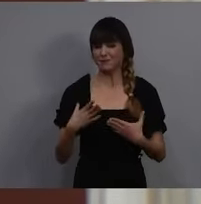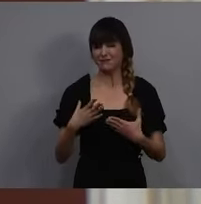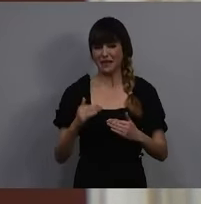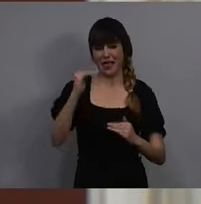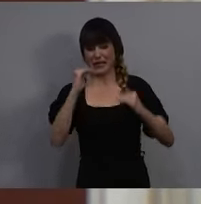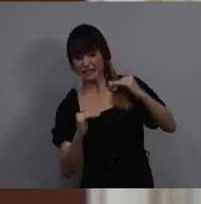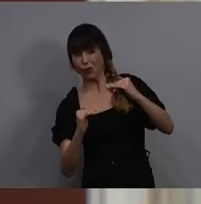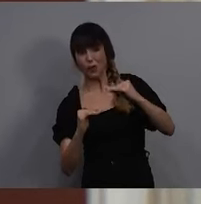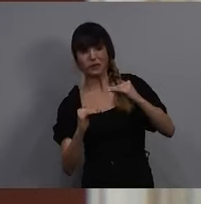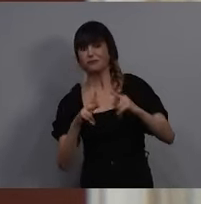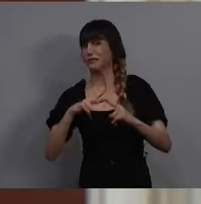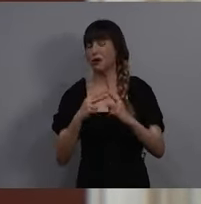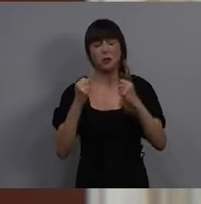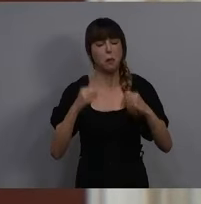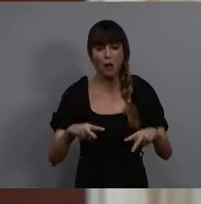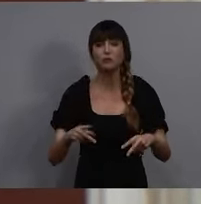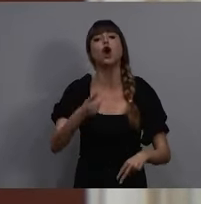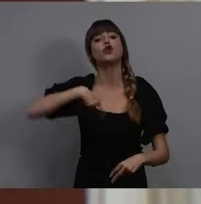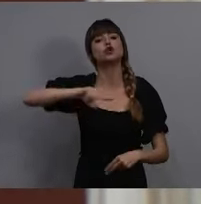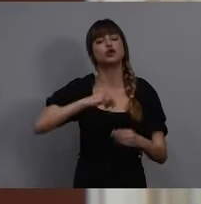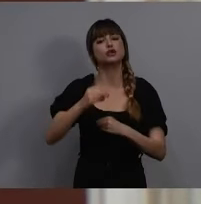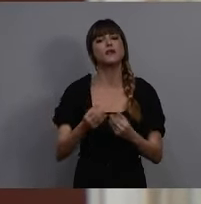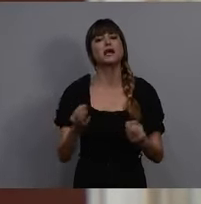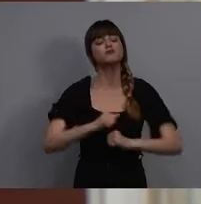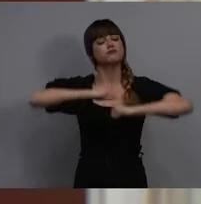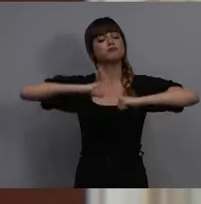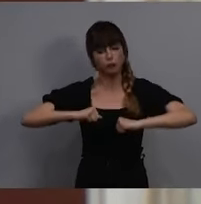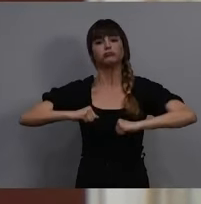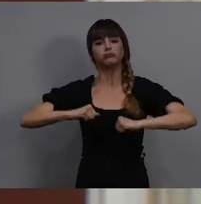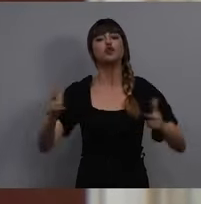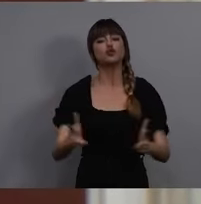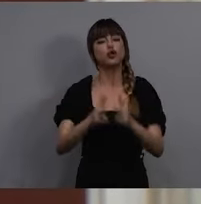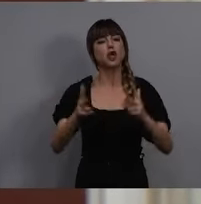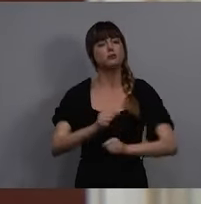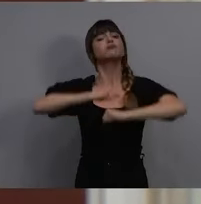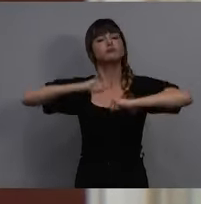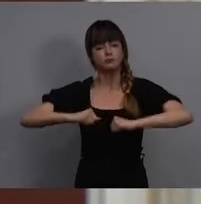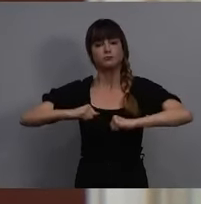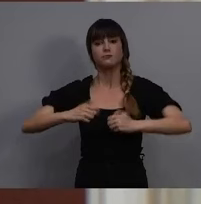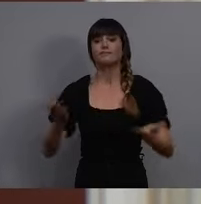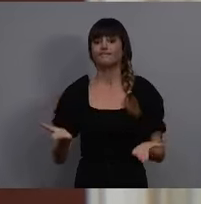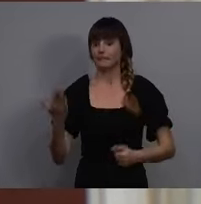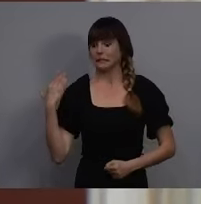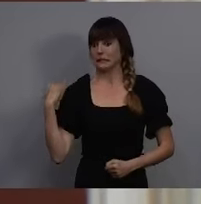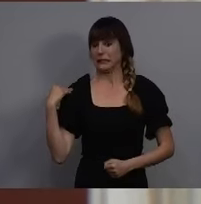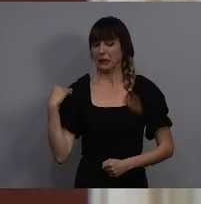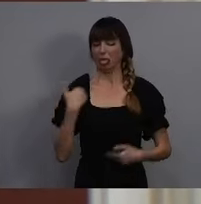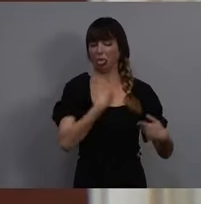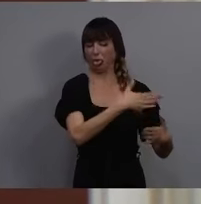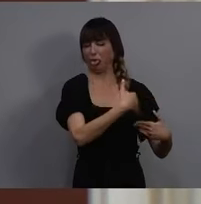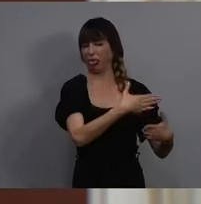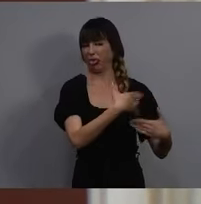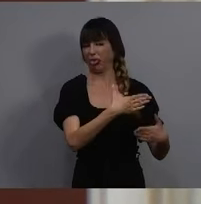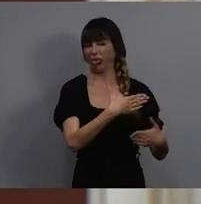en el peor momento posible nosotros afianzamos el escudo social si Entonces se despreció la causa